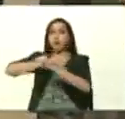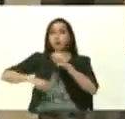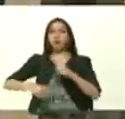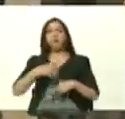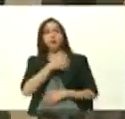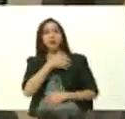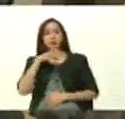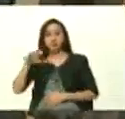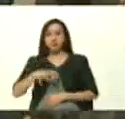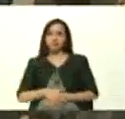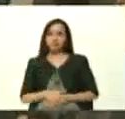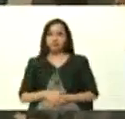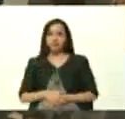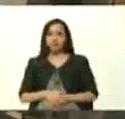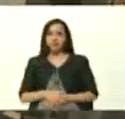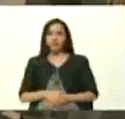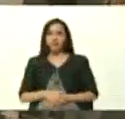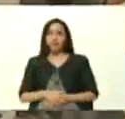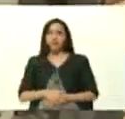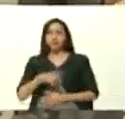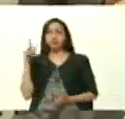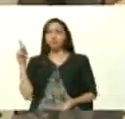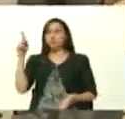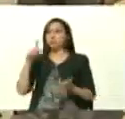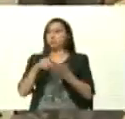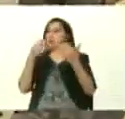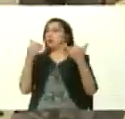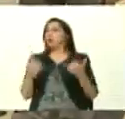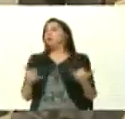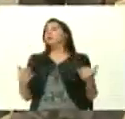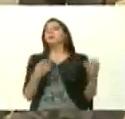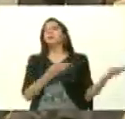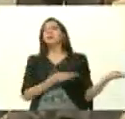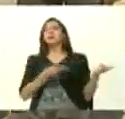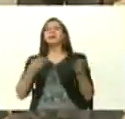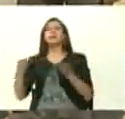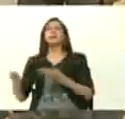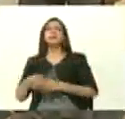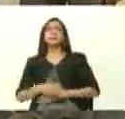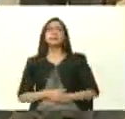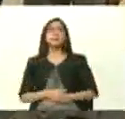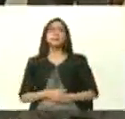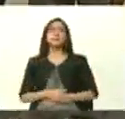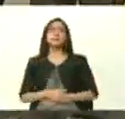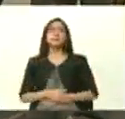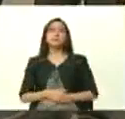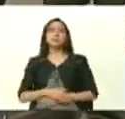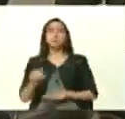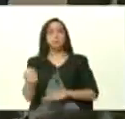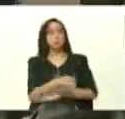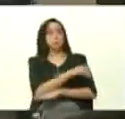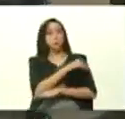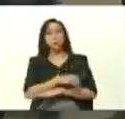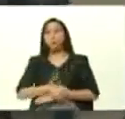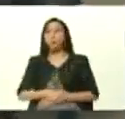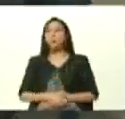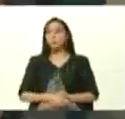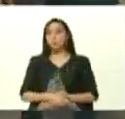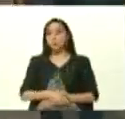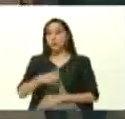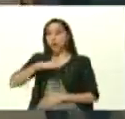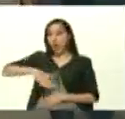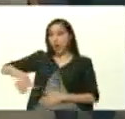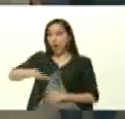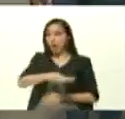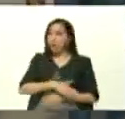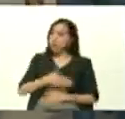patria. Asimismo, los encontramos en este momento, los invitamos a salir a la calle del campo. Bueno, gracias, Nelly. Lo